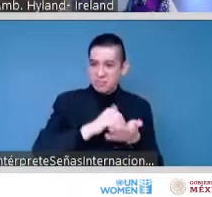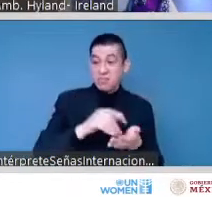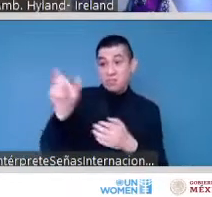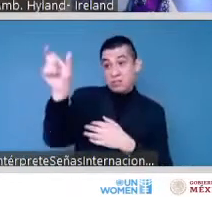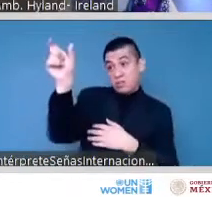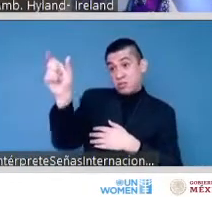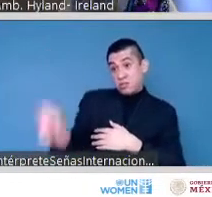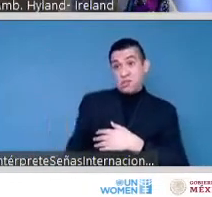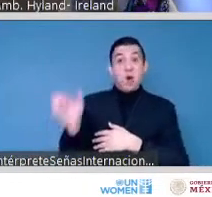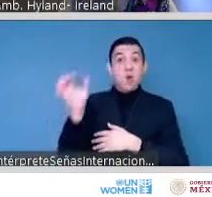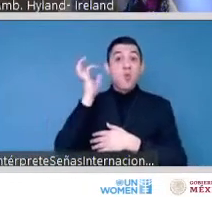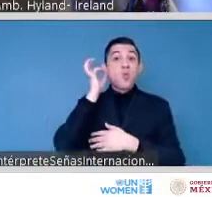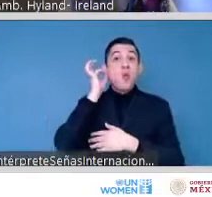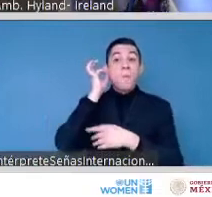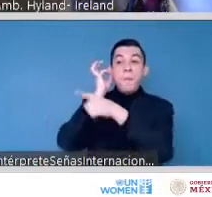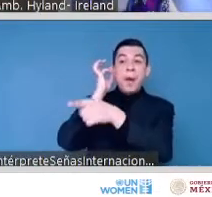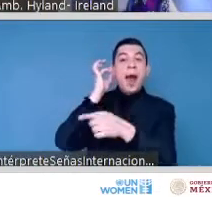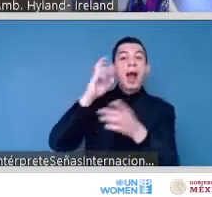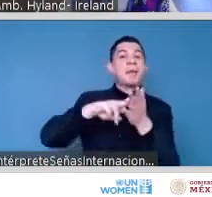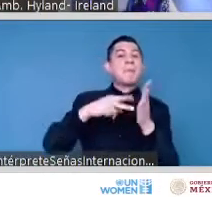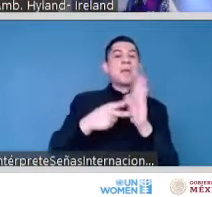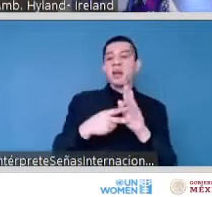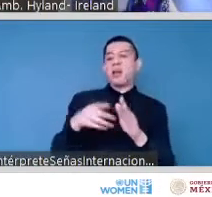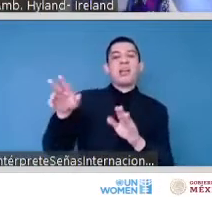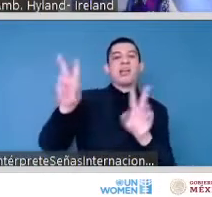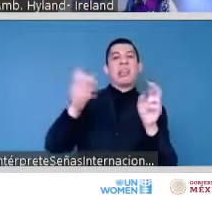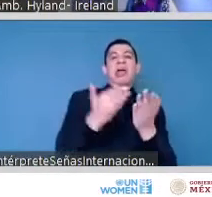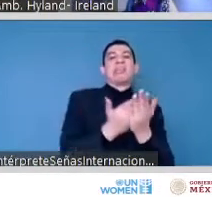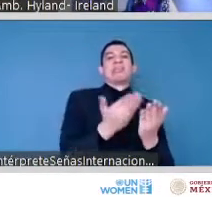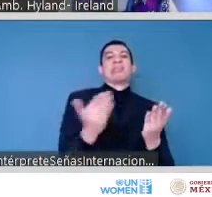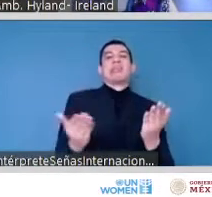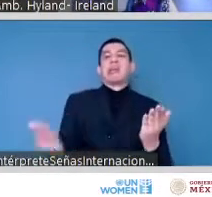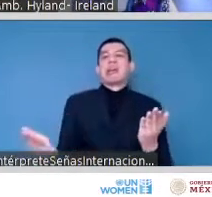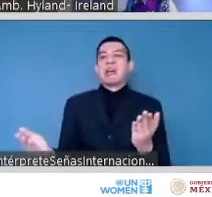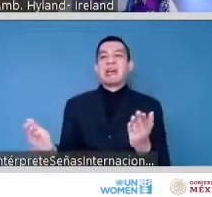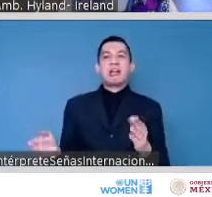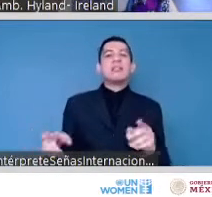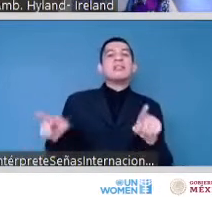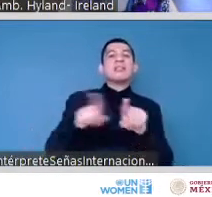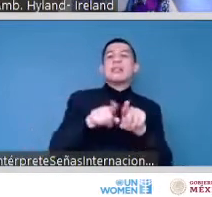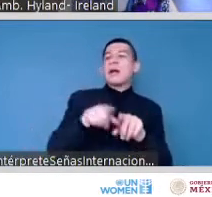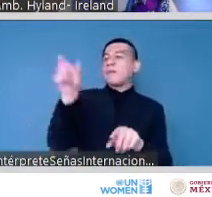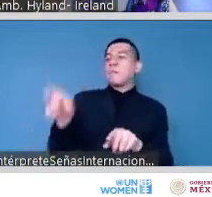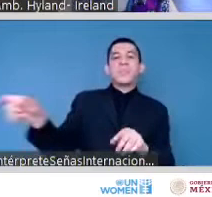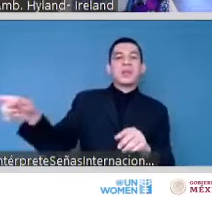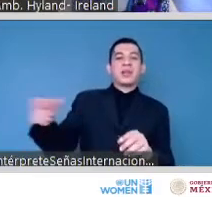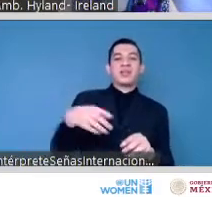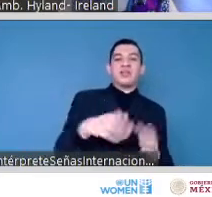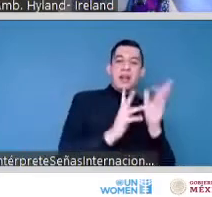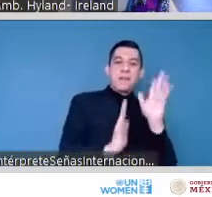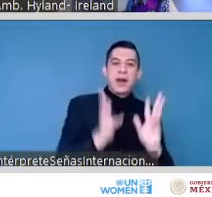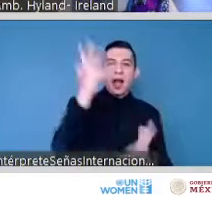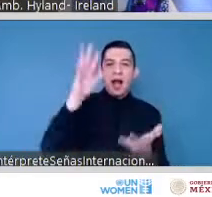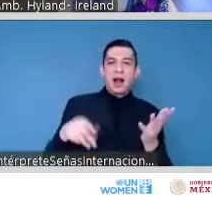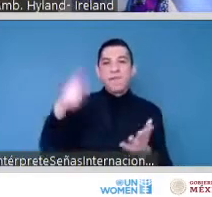se da todo el tema también del cultivo, de los cultivos ilícitos. Y últimamente también frente a unas